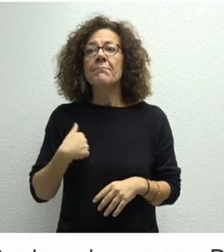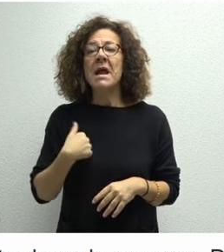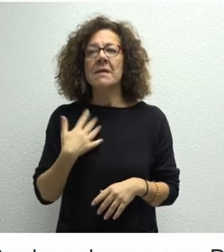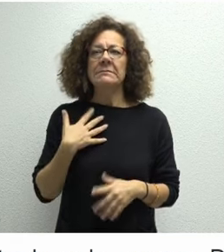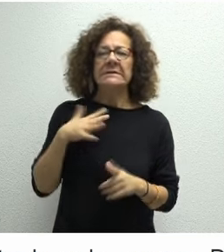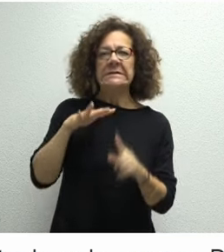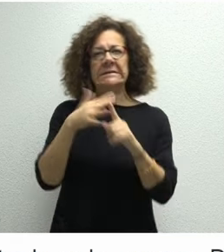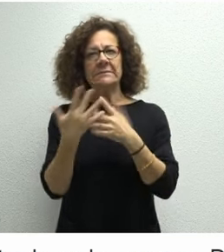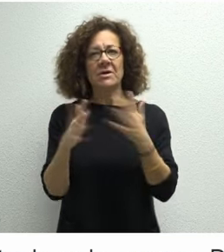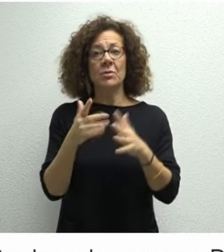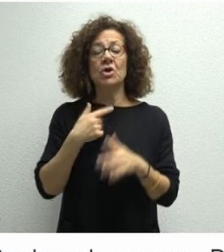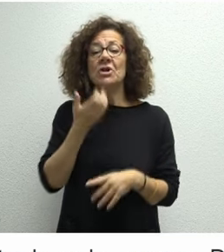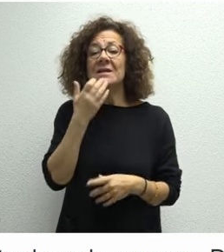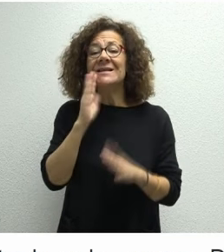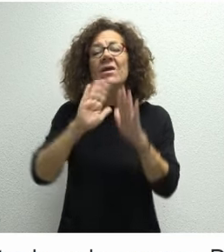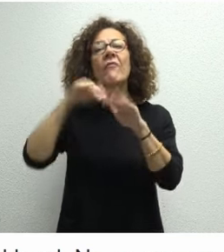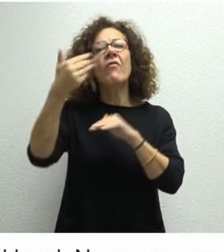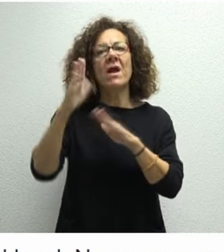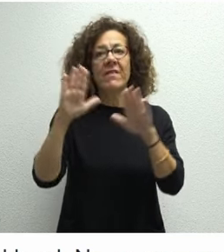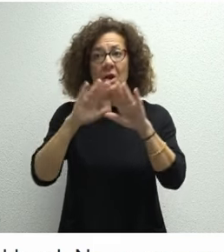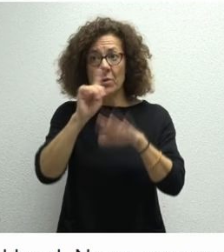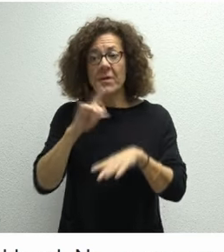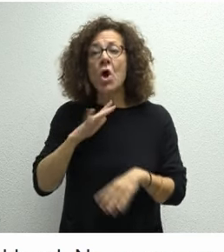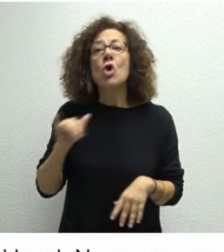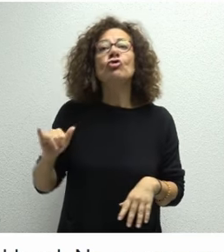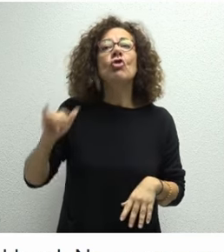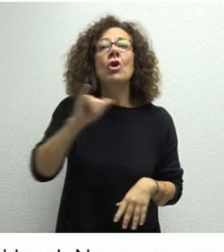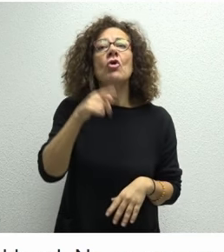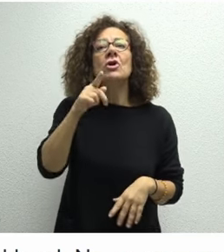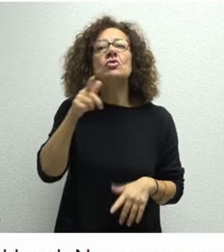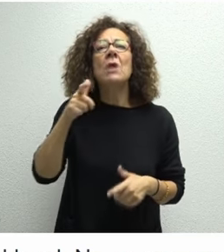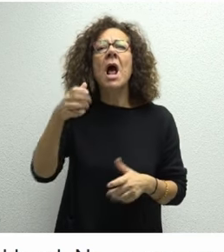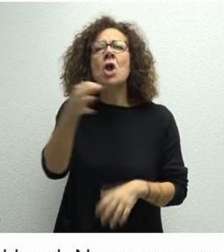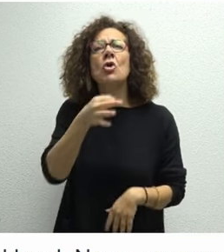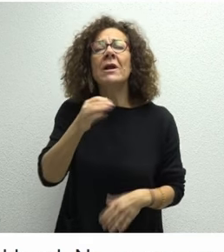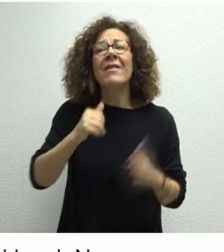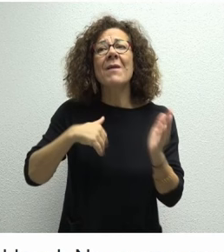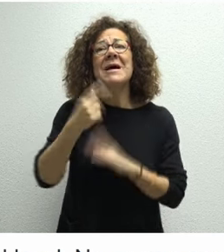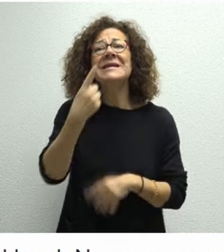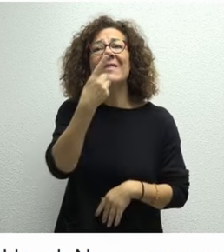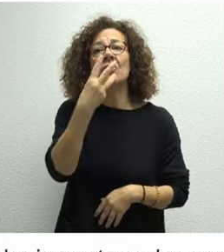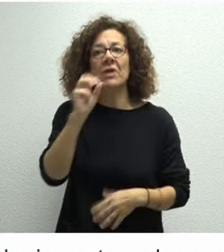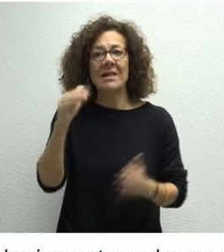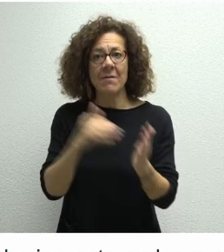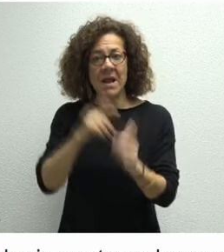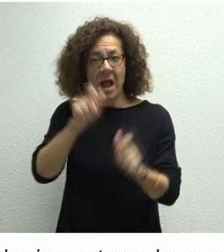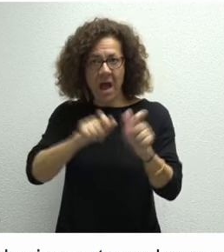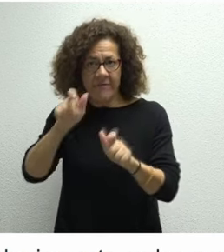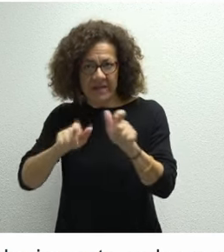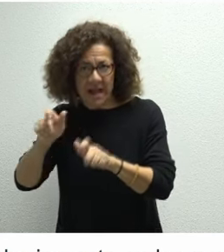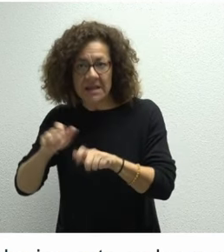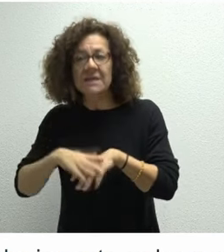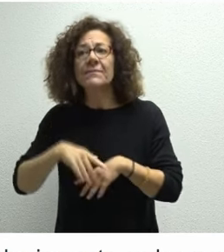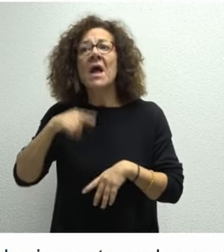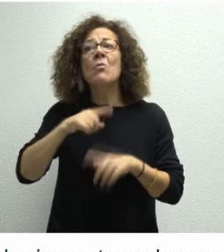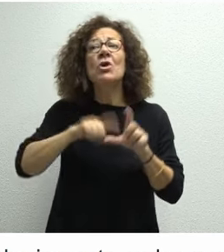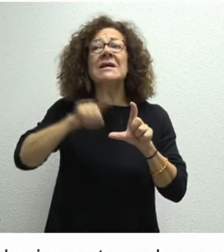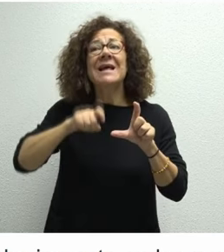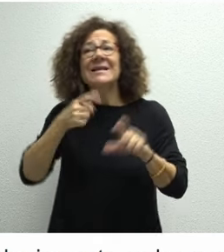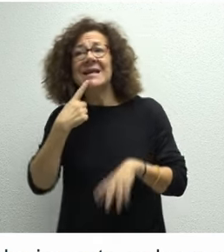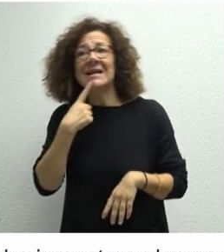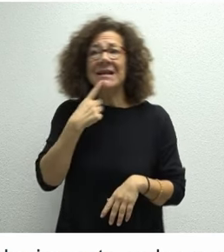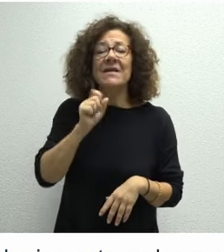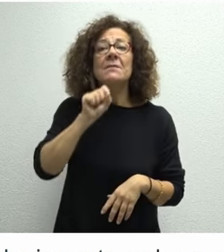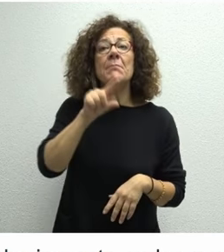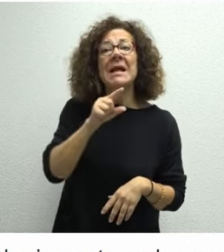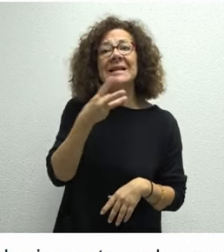un poco para los que no seáis de la comunidad de Madrid torrejón ardoz es una localidad de más de 130.000 habitantes según estadísticas se estima que